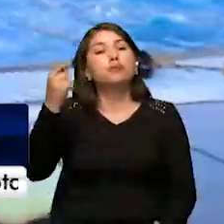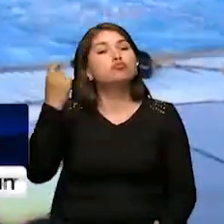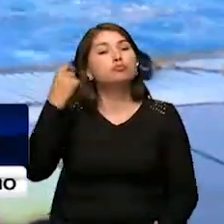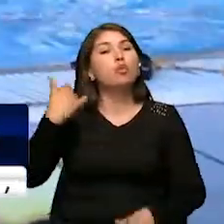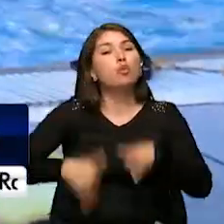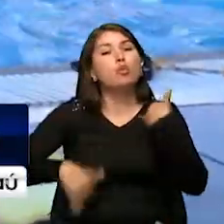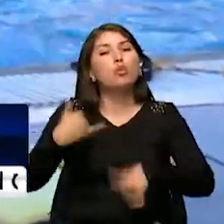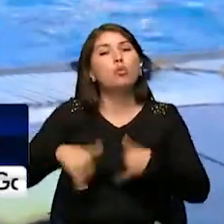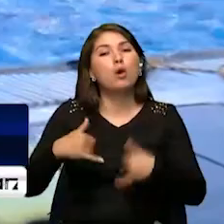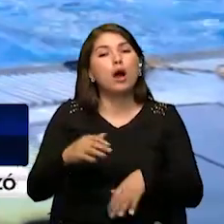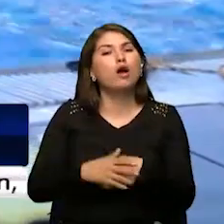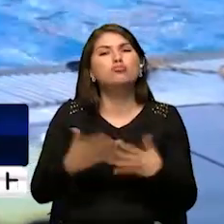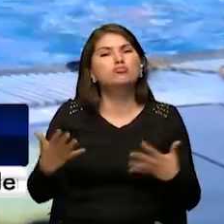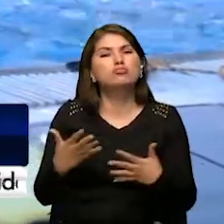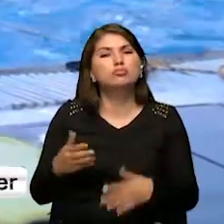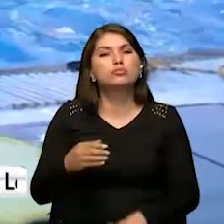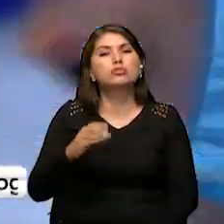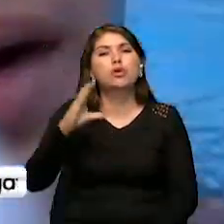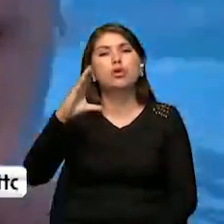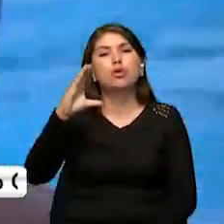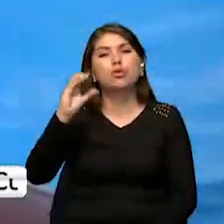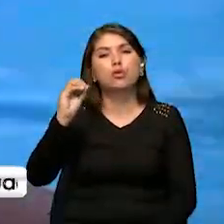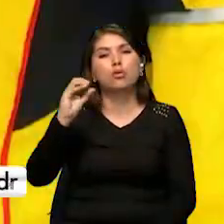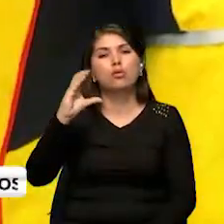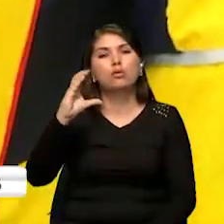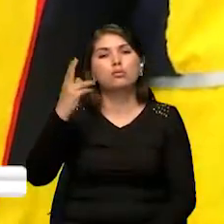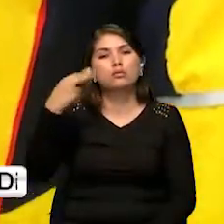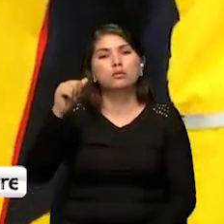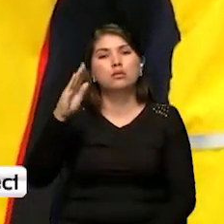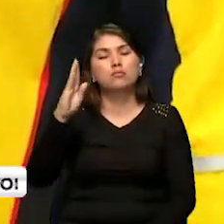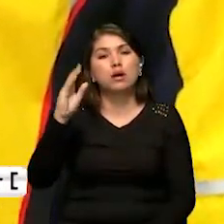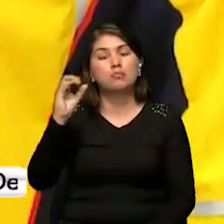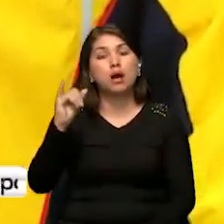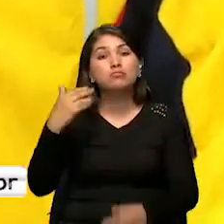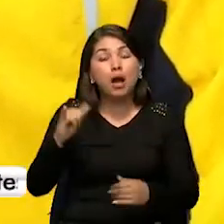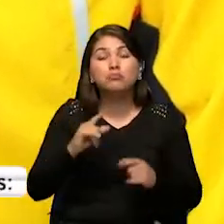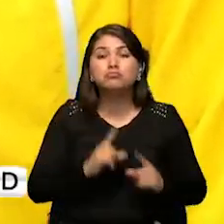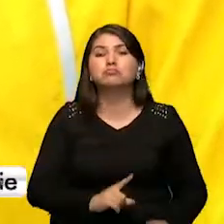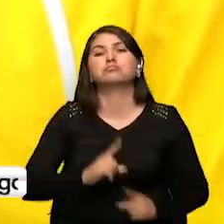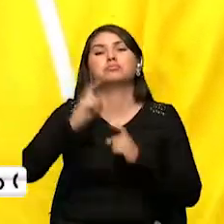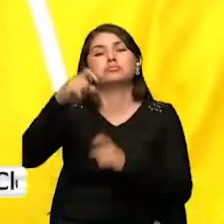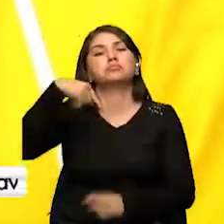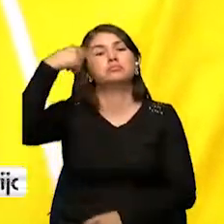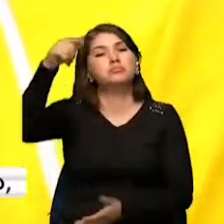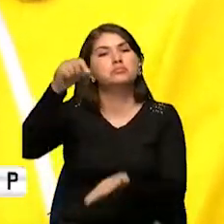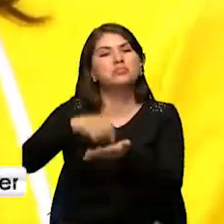Juegos Sudamericanos cumplidos en Cochabamba. Y luego de Centroamericanos partirá hacia Argentina